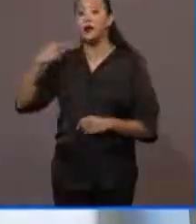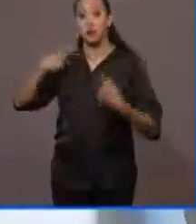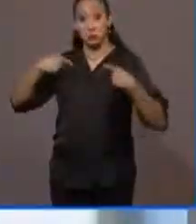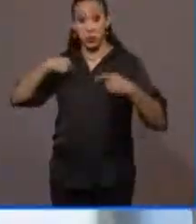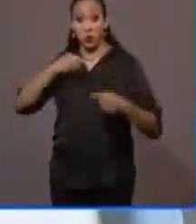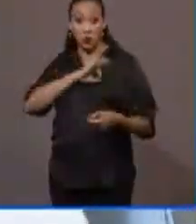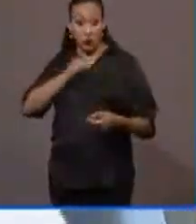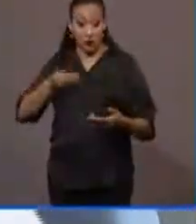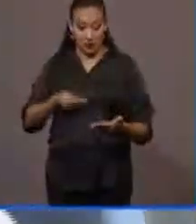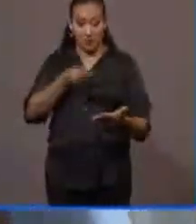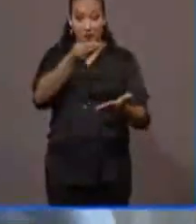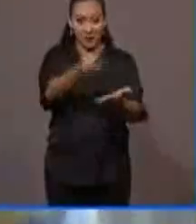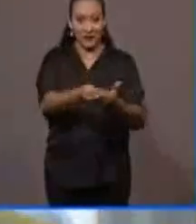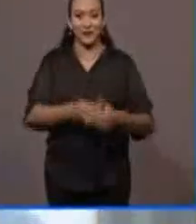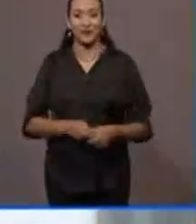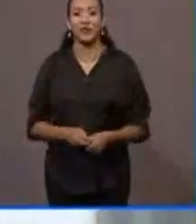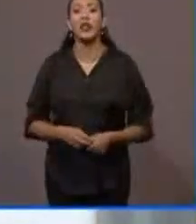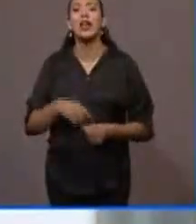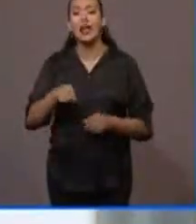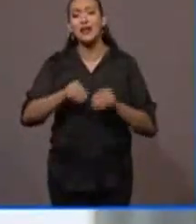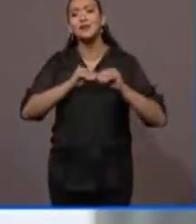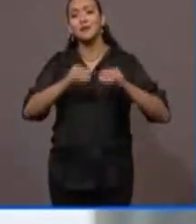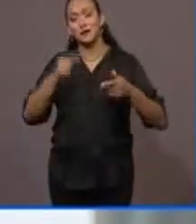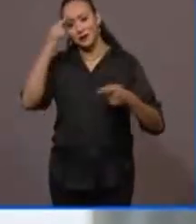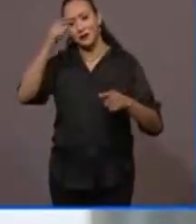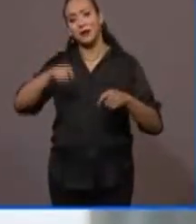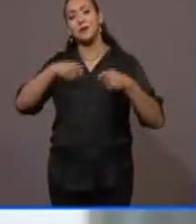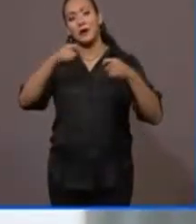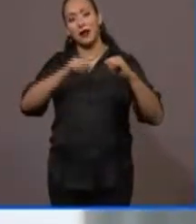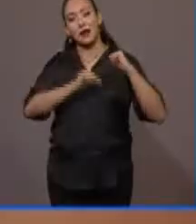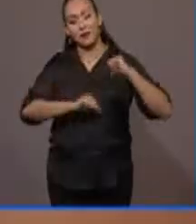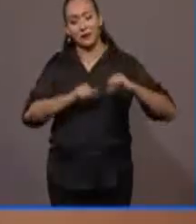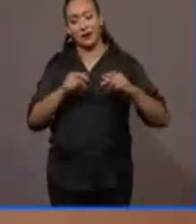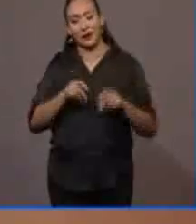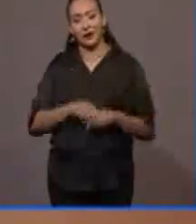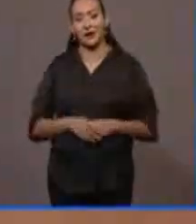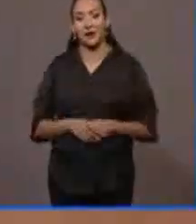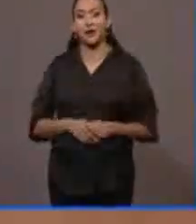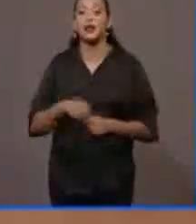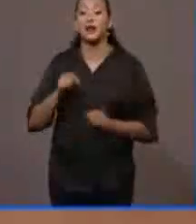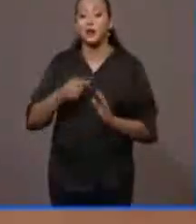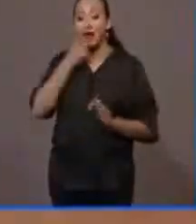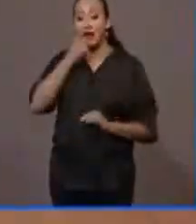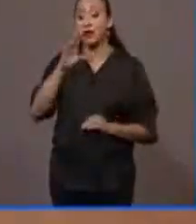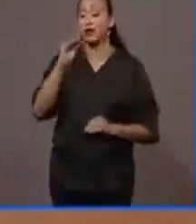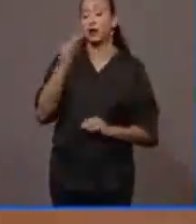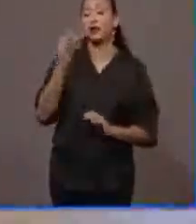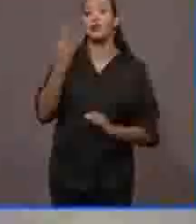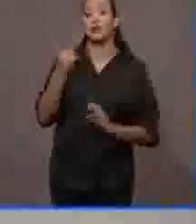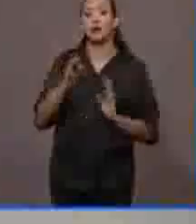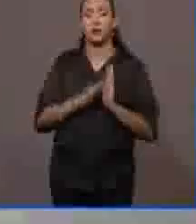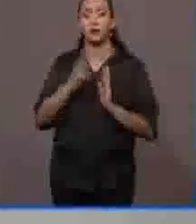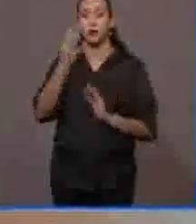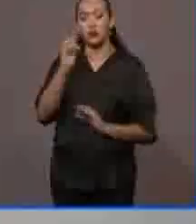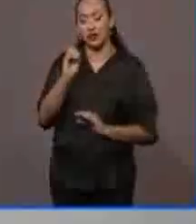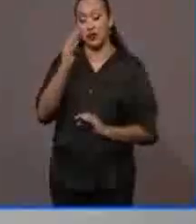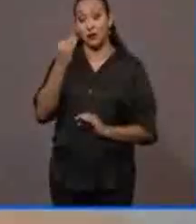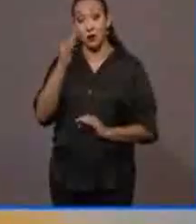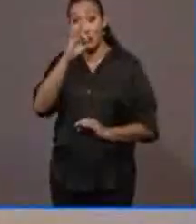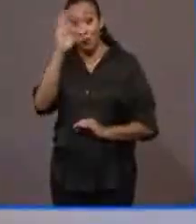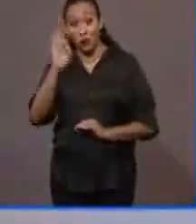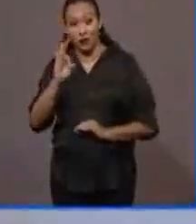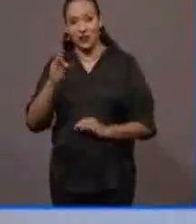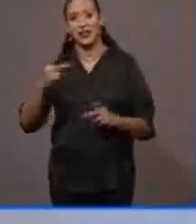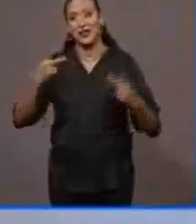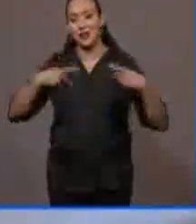solicitará información precisamente a las autoridades competentes. Dio a conocer que el 99.09% de las